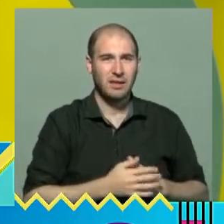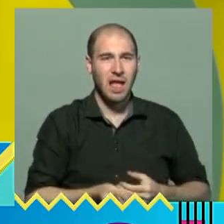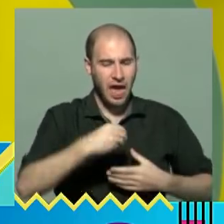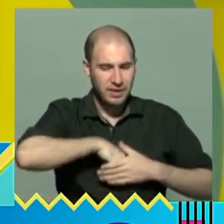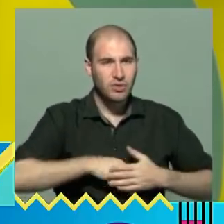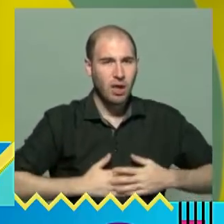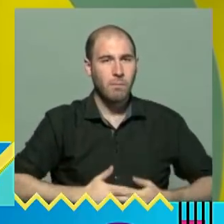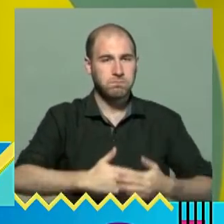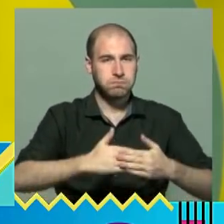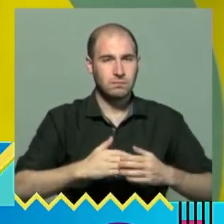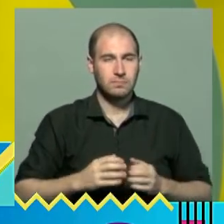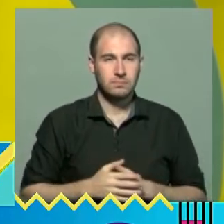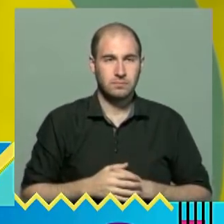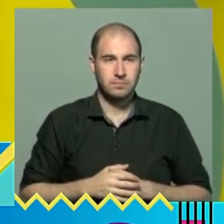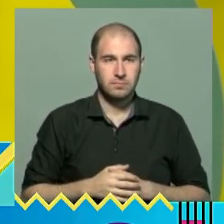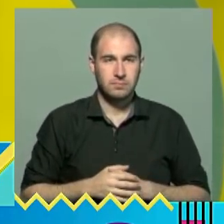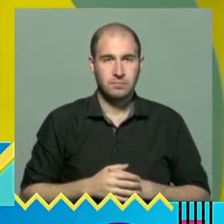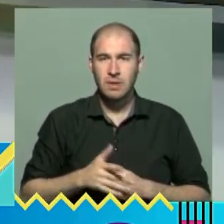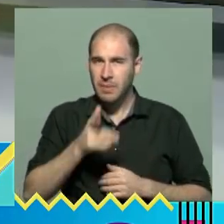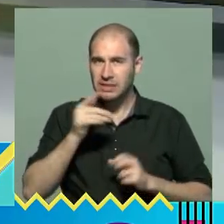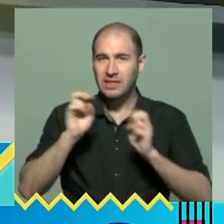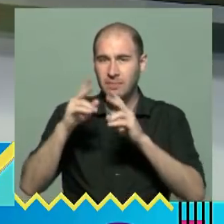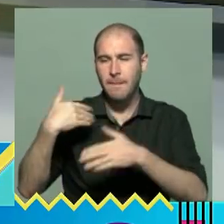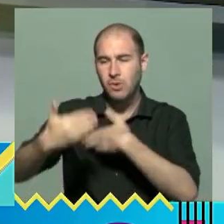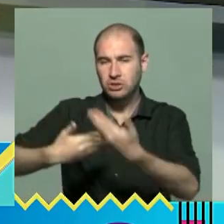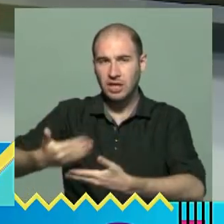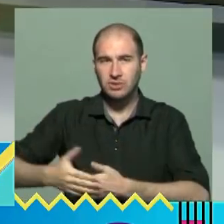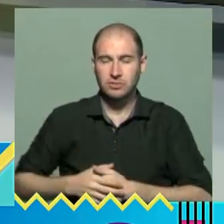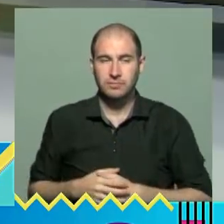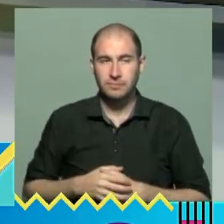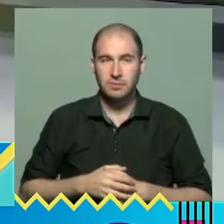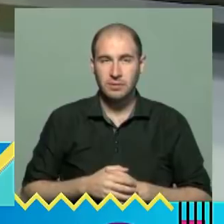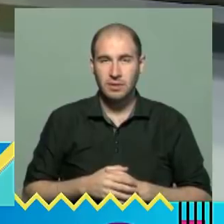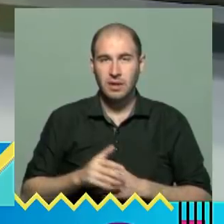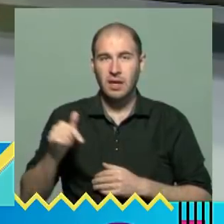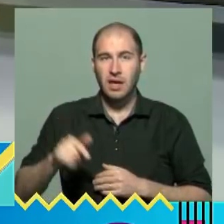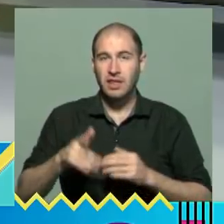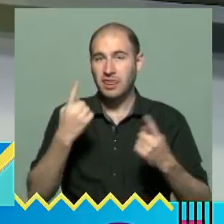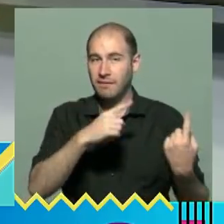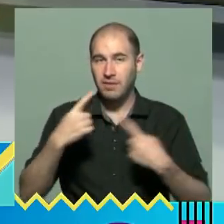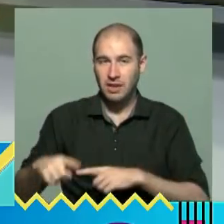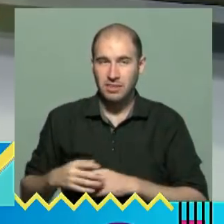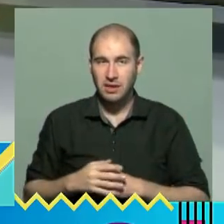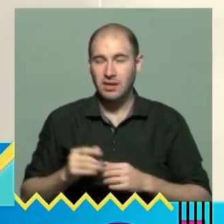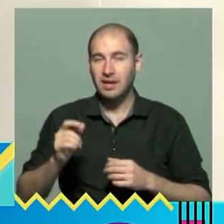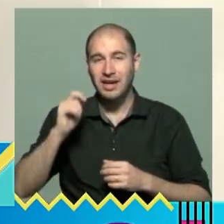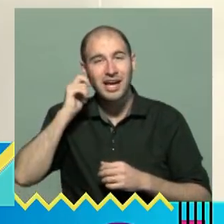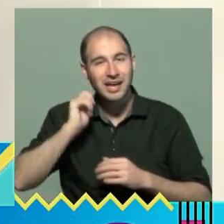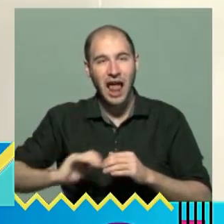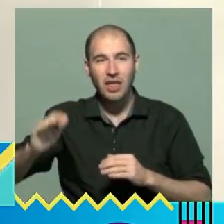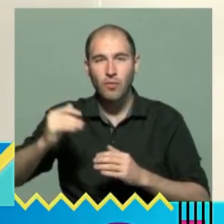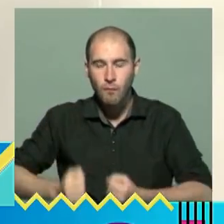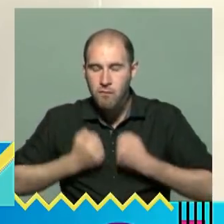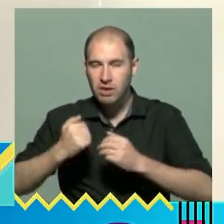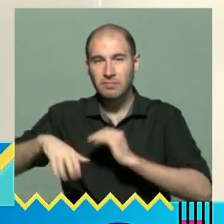ese embarazo a cabo. Yo creo que es una cuestión de procesos. Por supuesto que no va a ser el mismo grado de